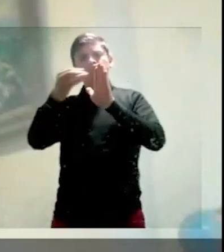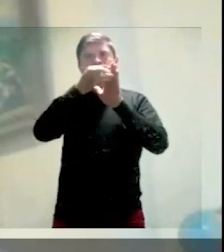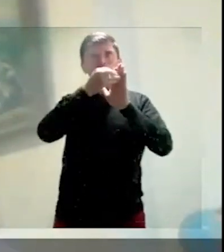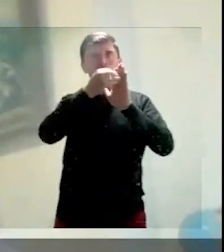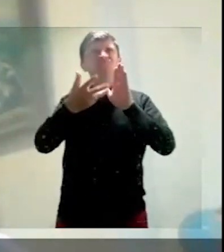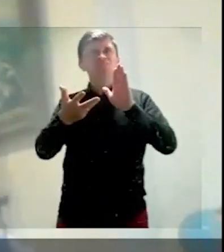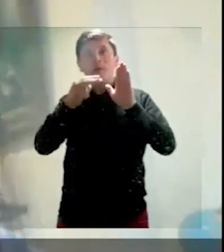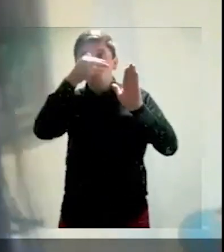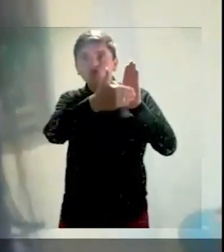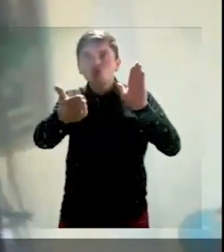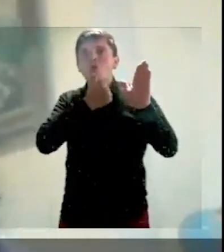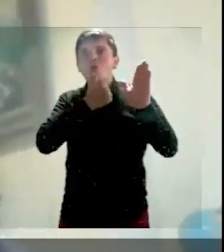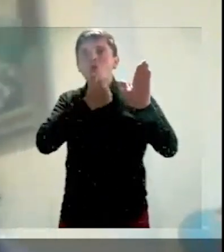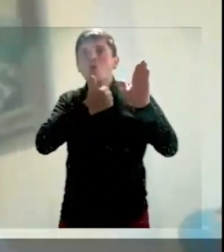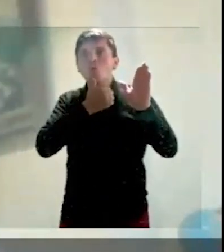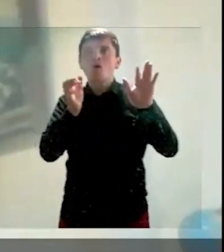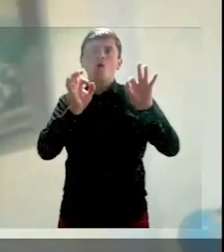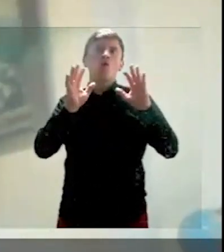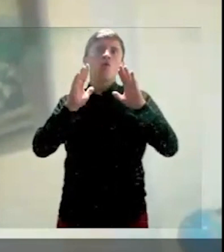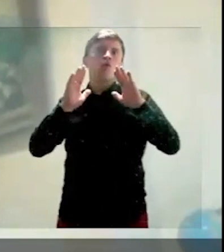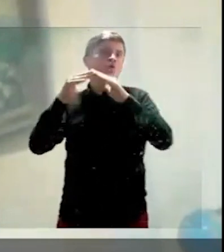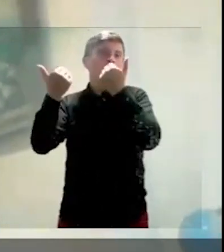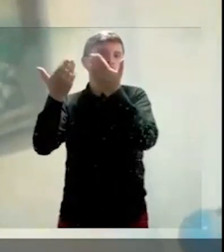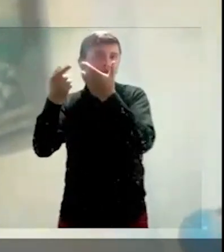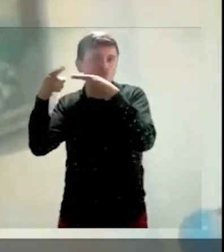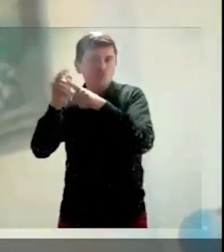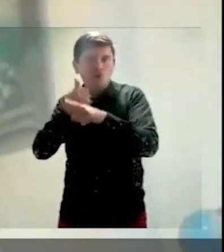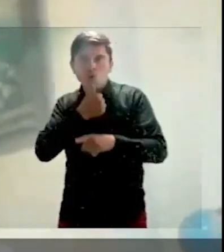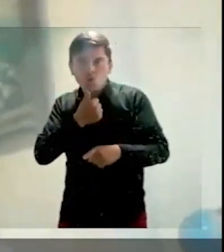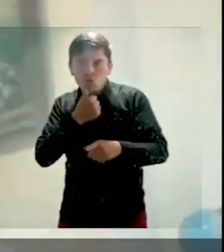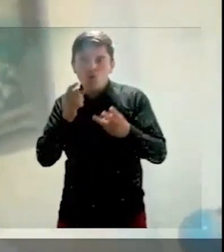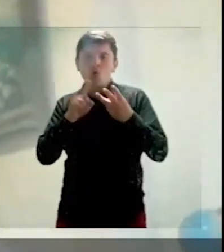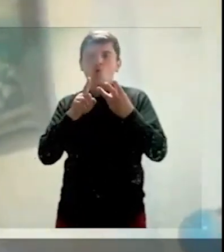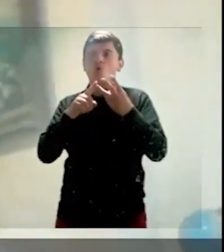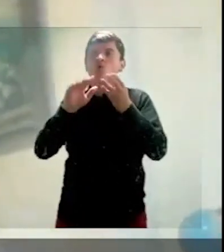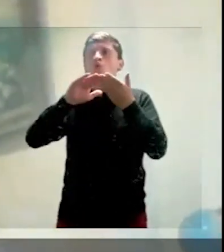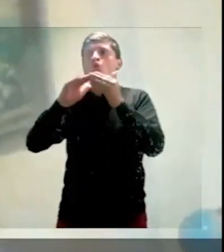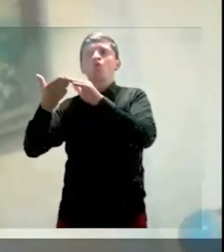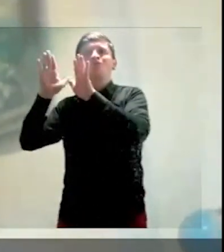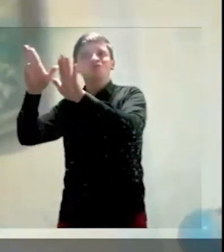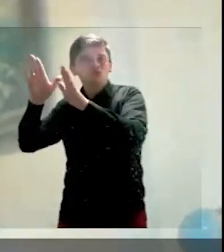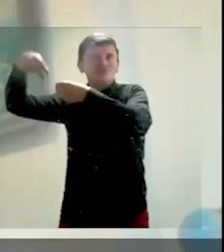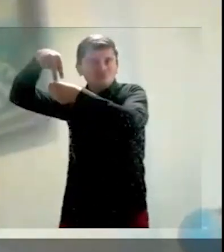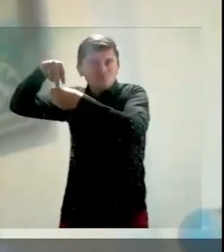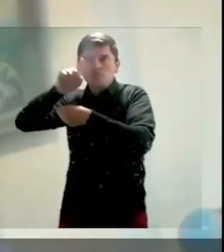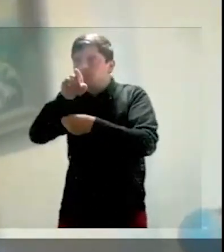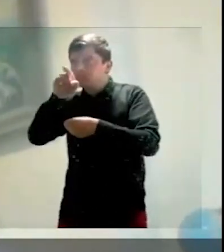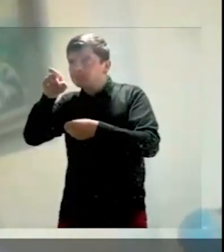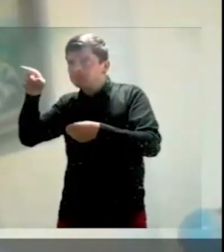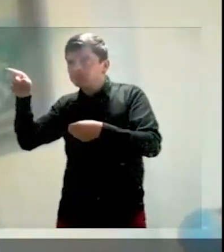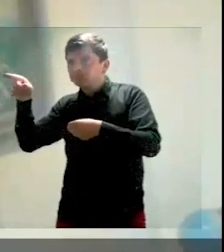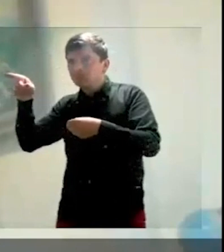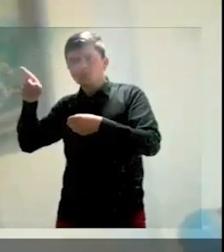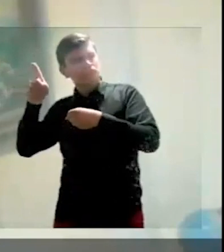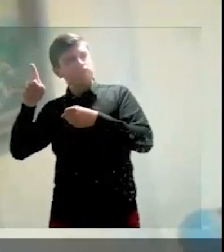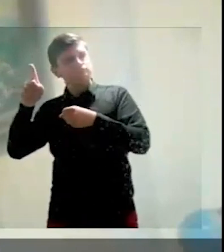el agua de los niños, que si era el agua de pronto los colegios, que si era el agua de la comunidad wayú, hasta que dijo esto es